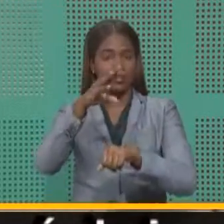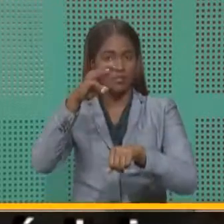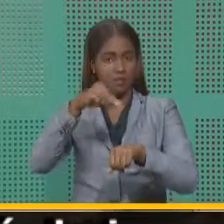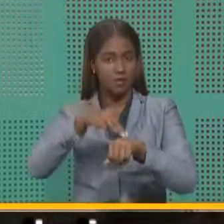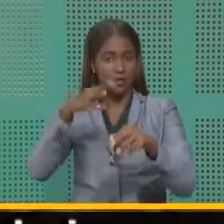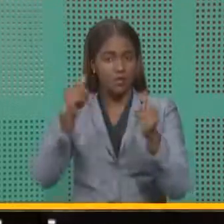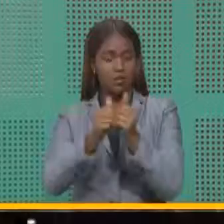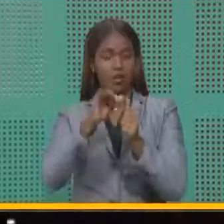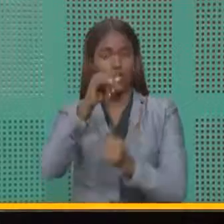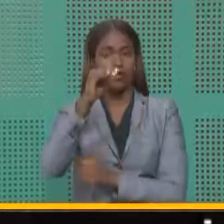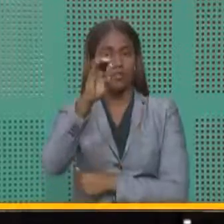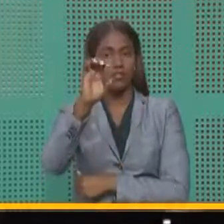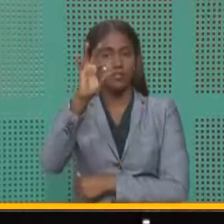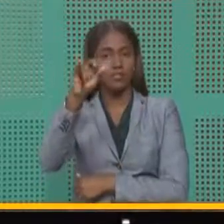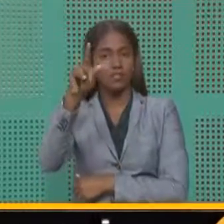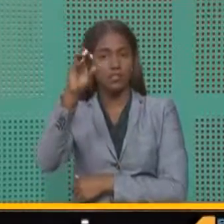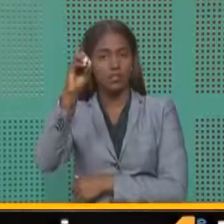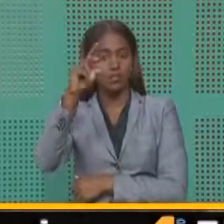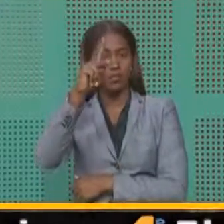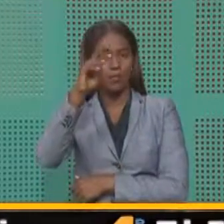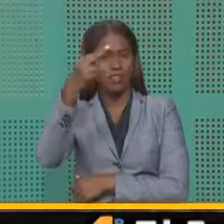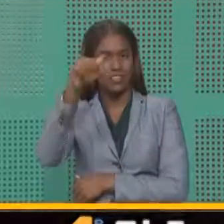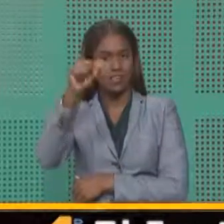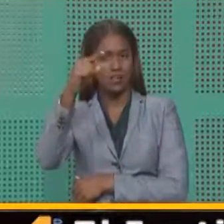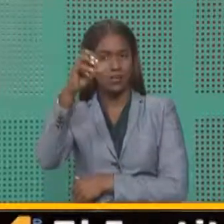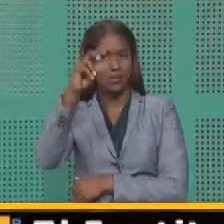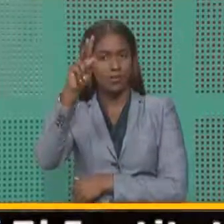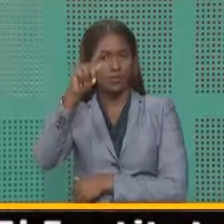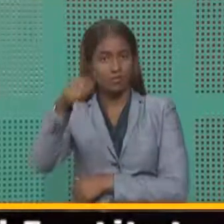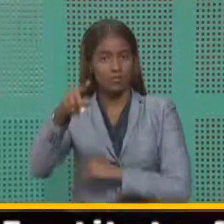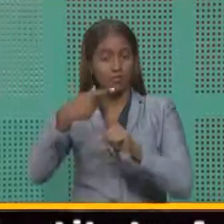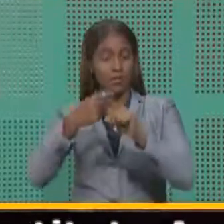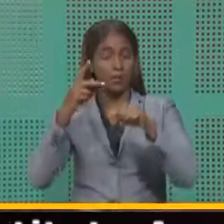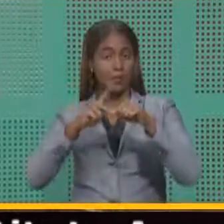jose francisco peña gómez de pedernales